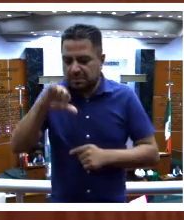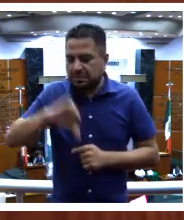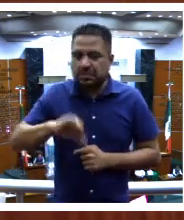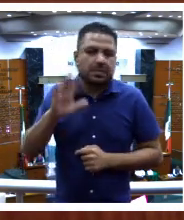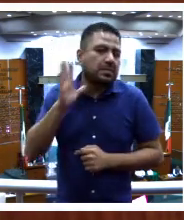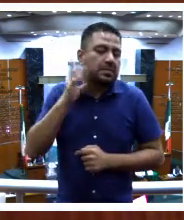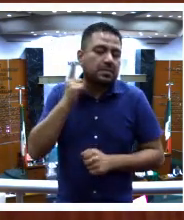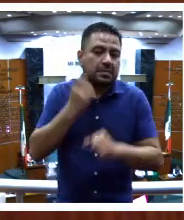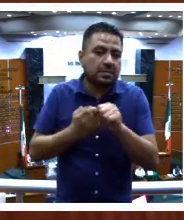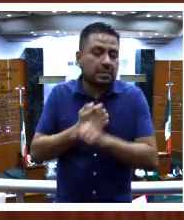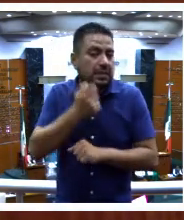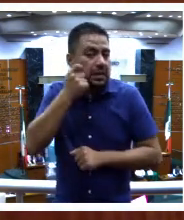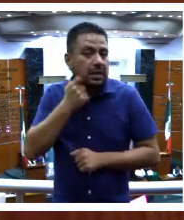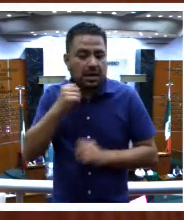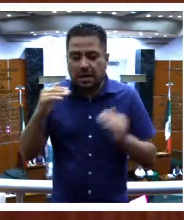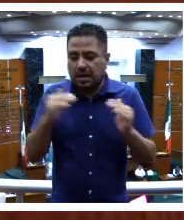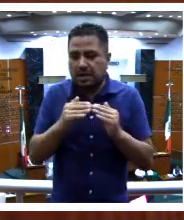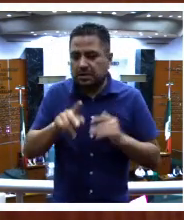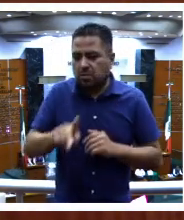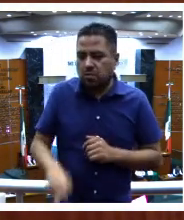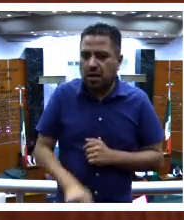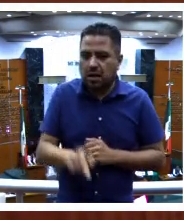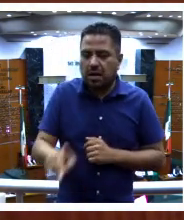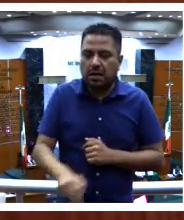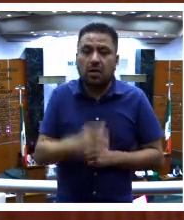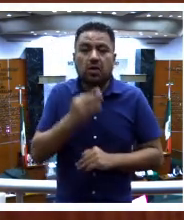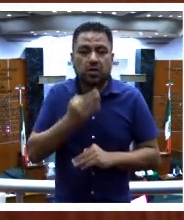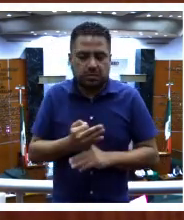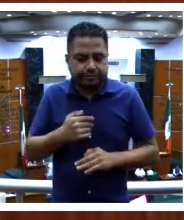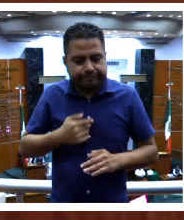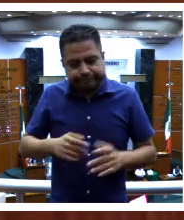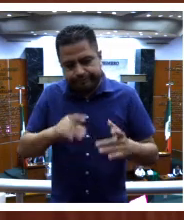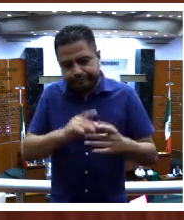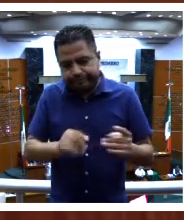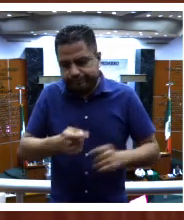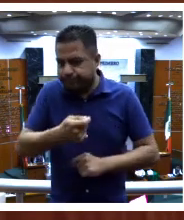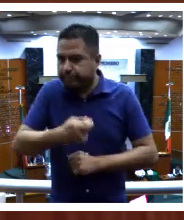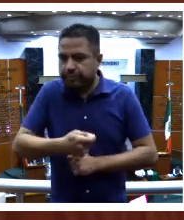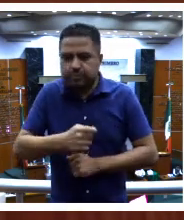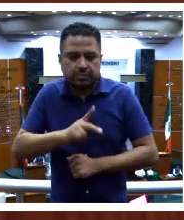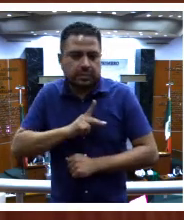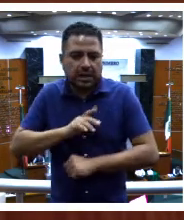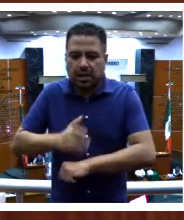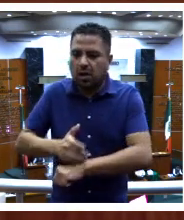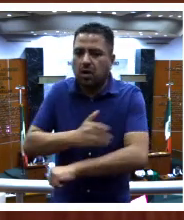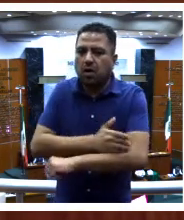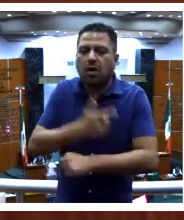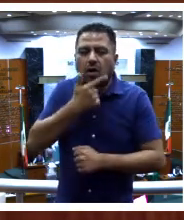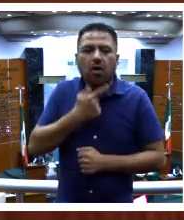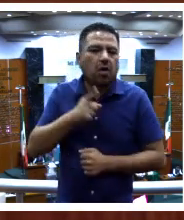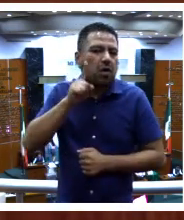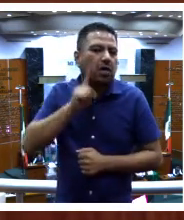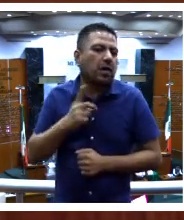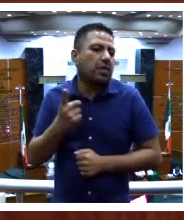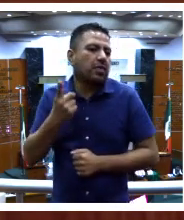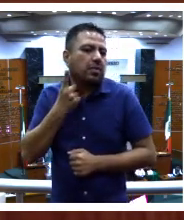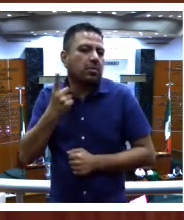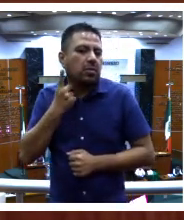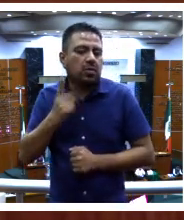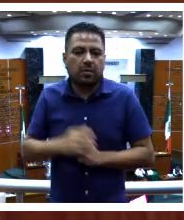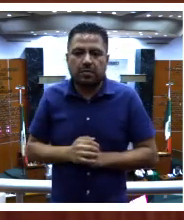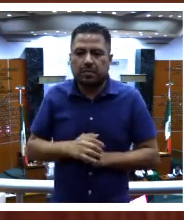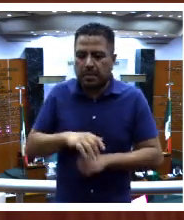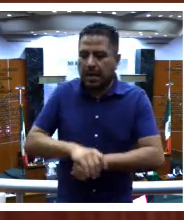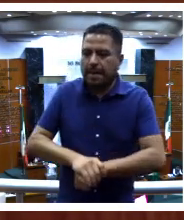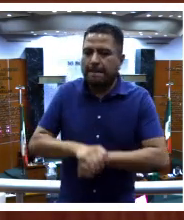del Estado de Guerrero, la Casa del Pueblo. Hago extensivo mi saludo a mis compañeras y compañeros diputados, a